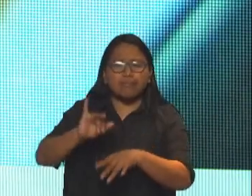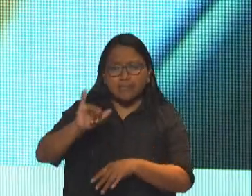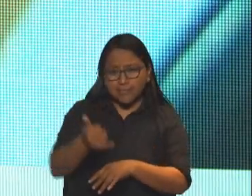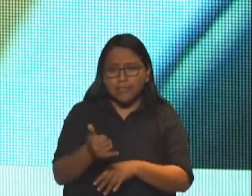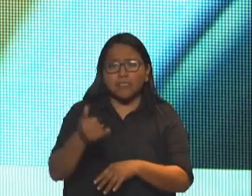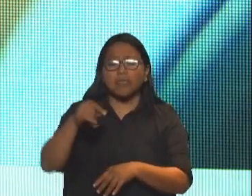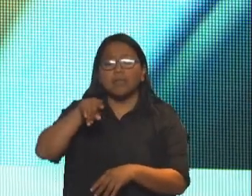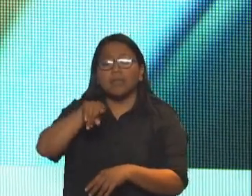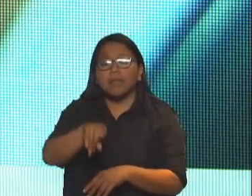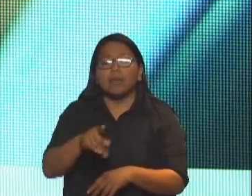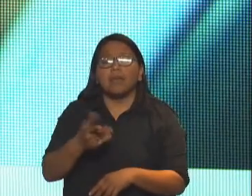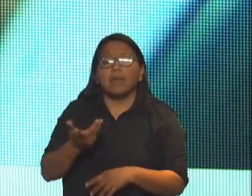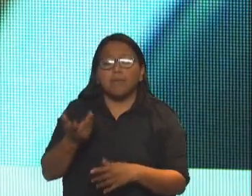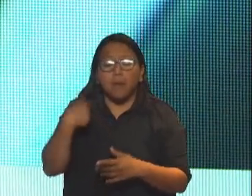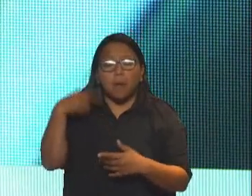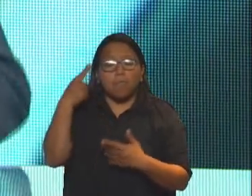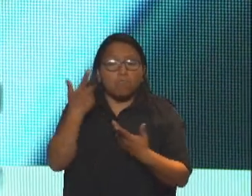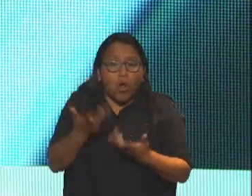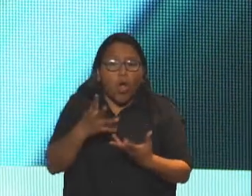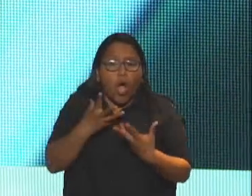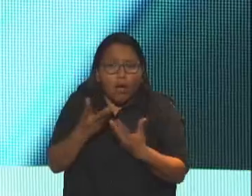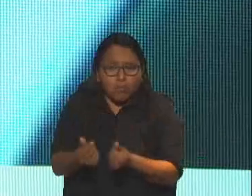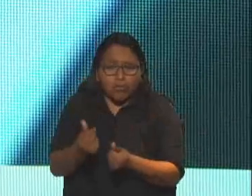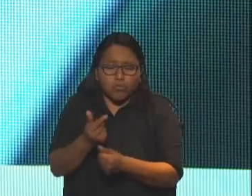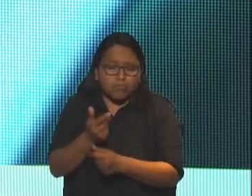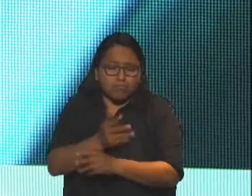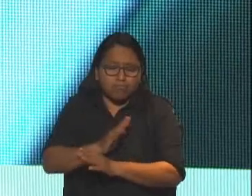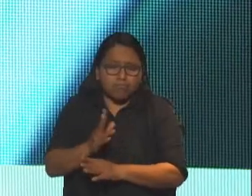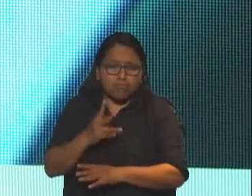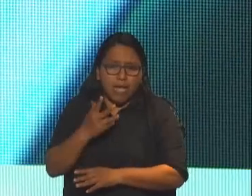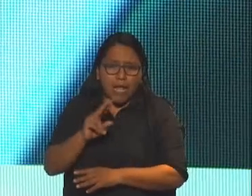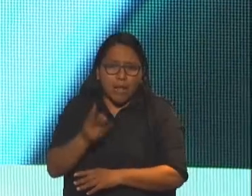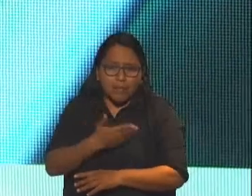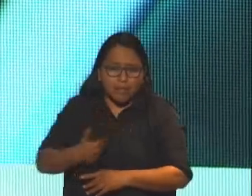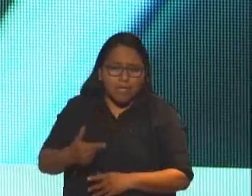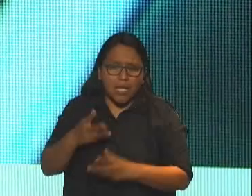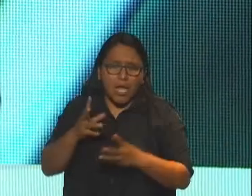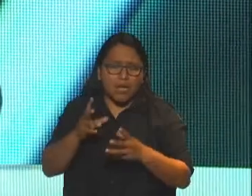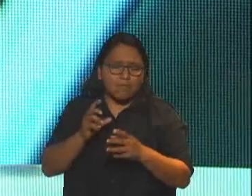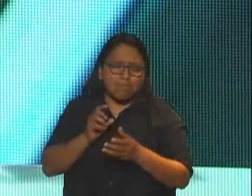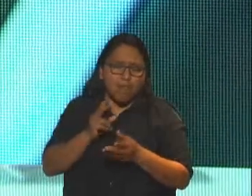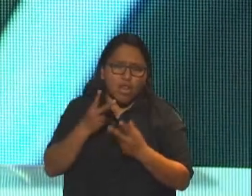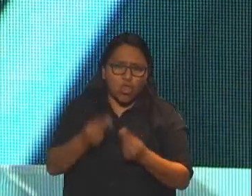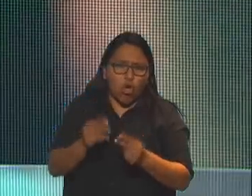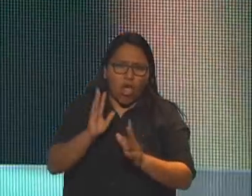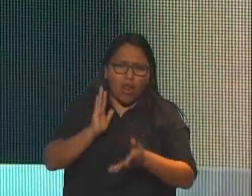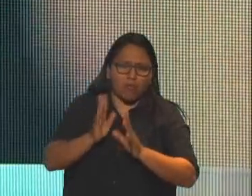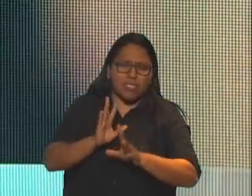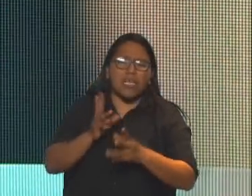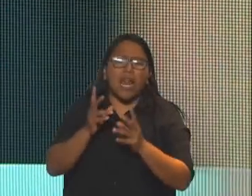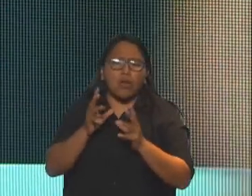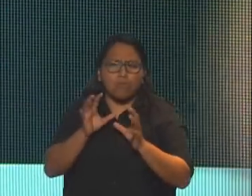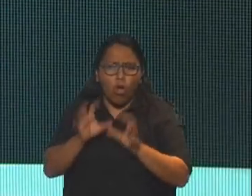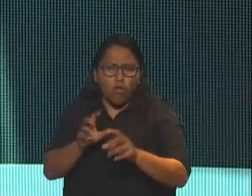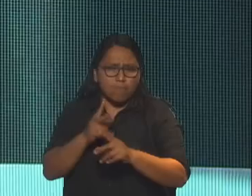quisiera agregar primero que nada en mi absoluto apoyo a la presidenta y el repudio absoluto a todo esto ya los mensajes de odio incluido creo